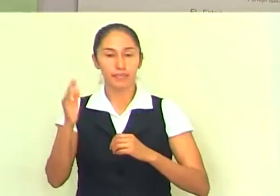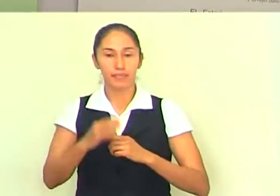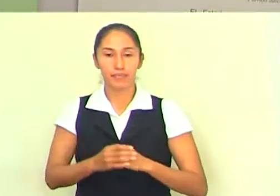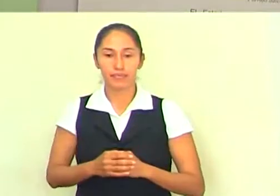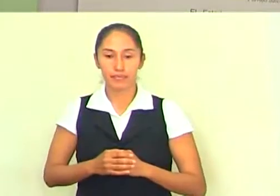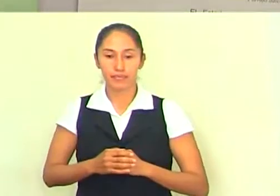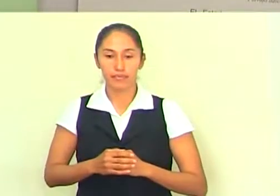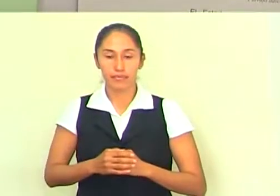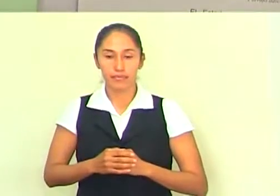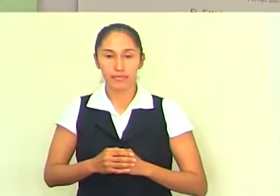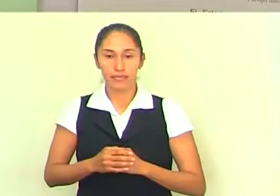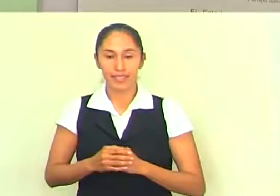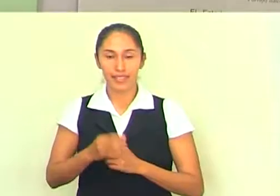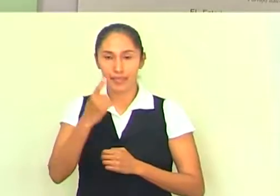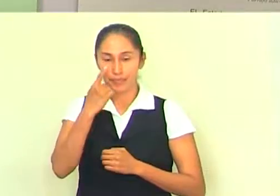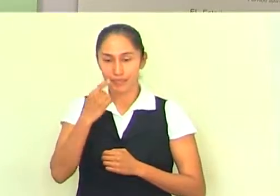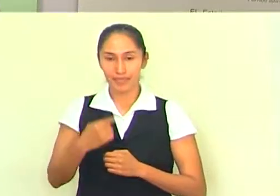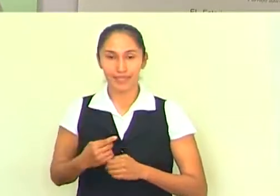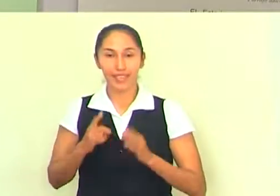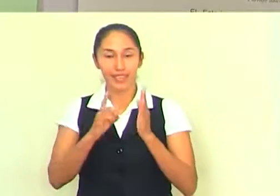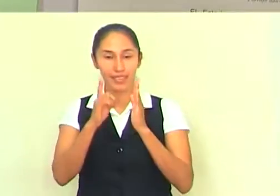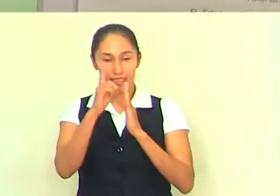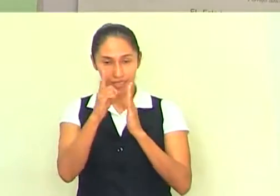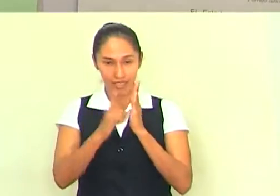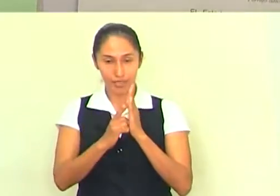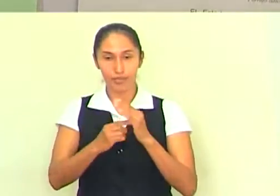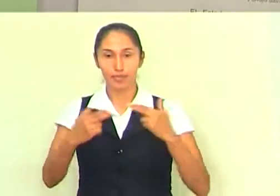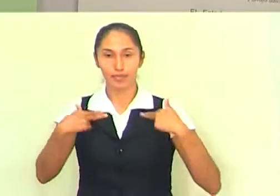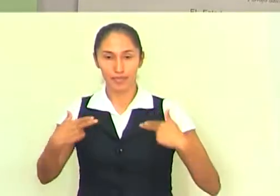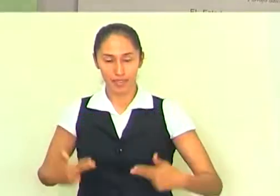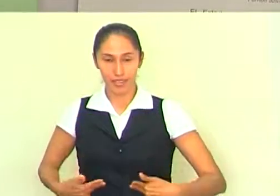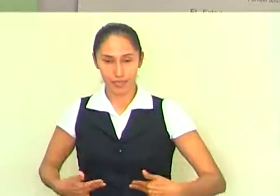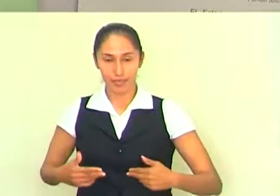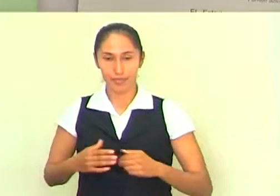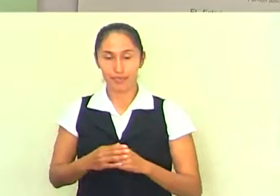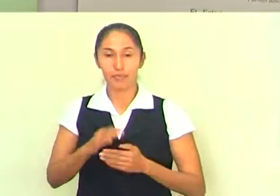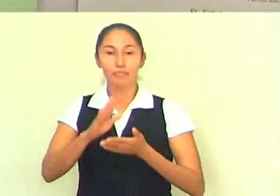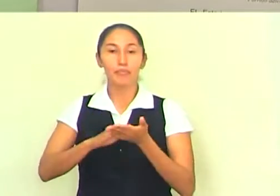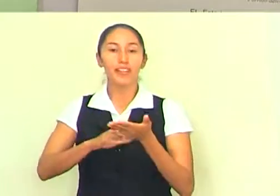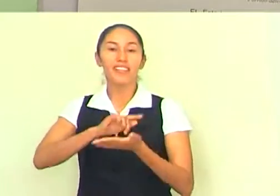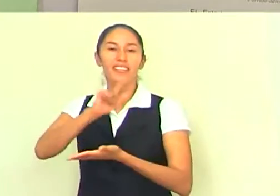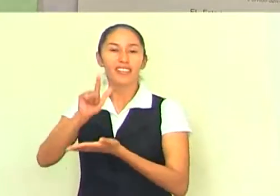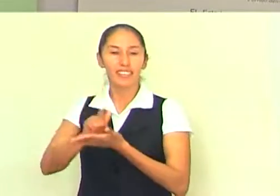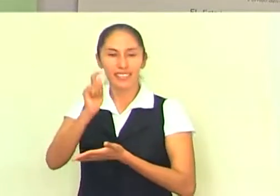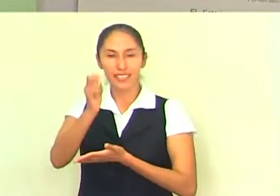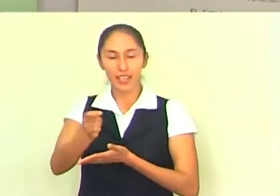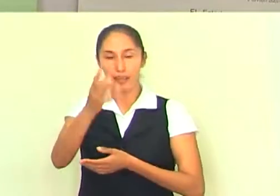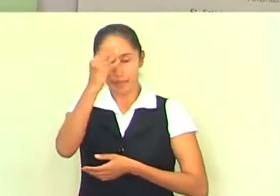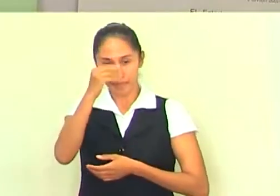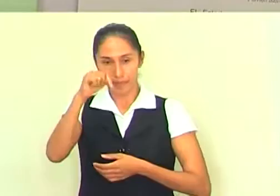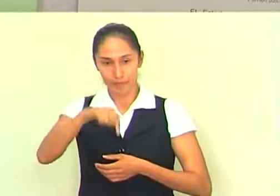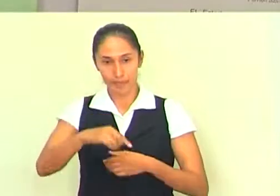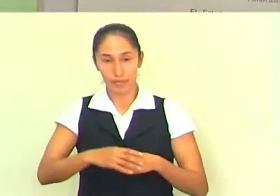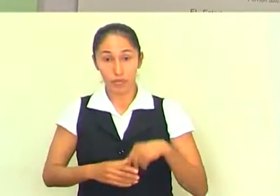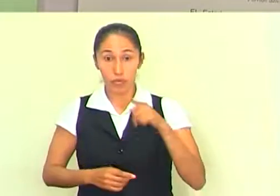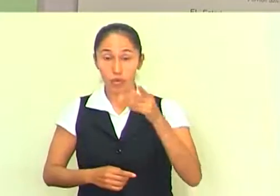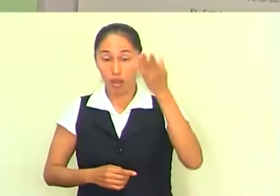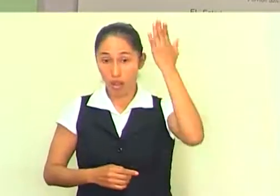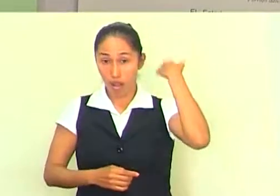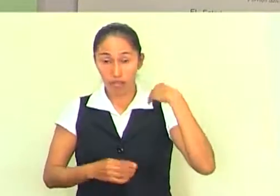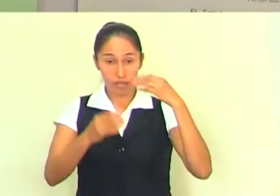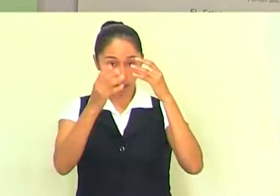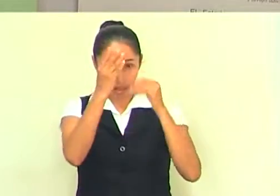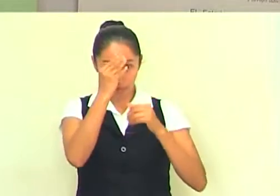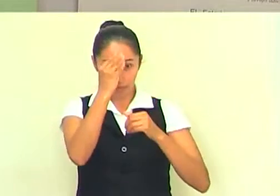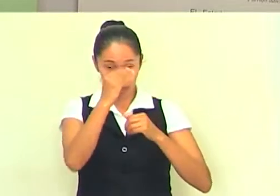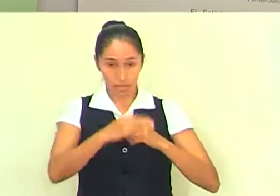existen sobre los derechos humanos. Te invito a que compartas tus aprendizajes,